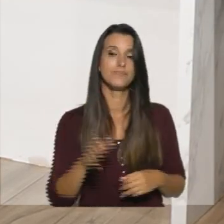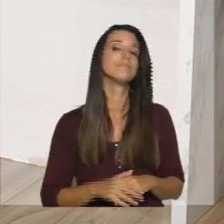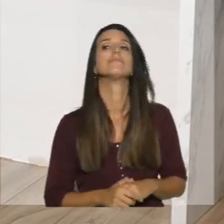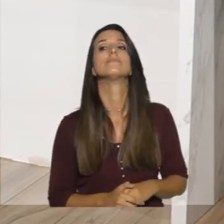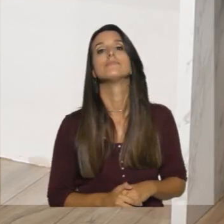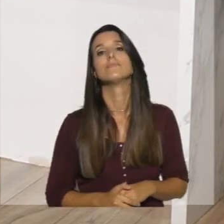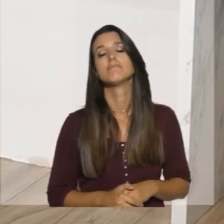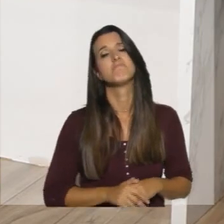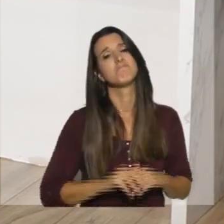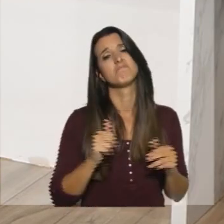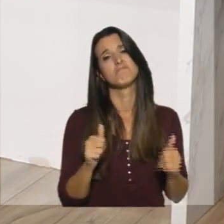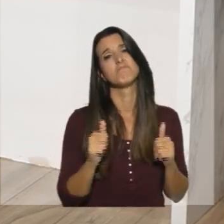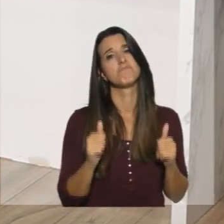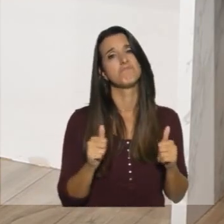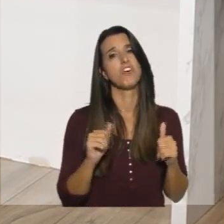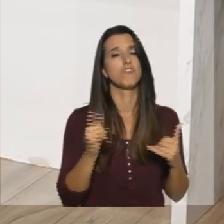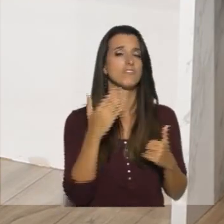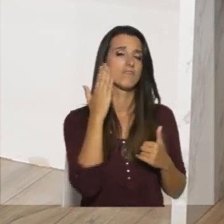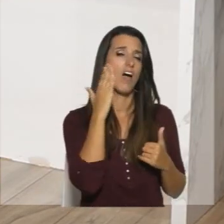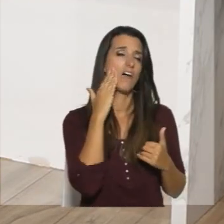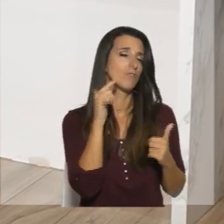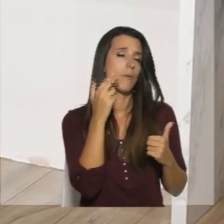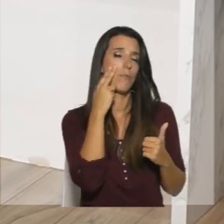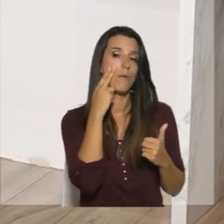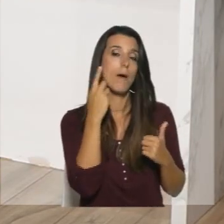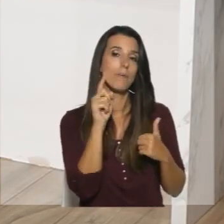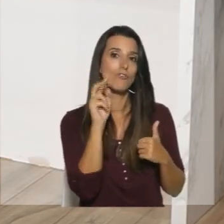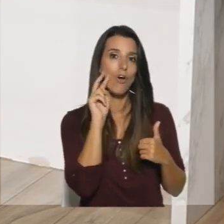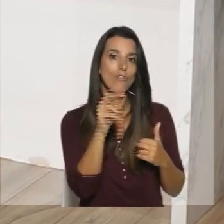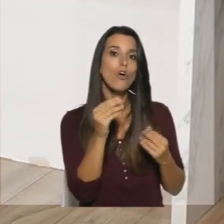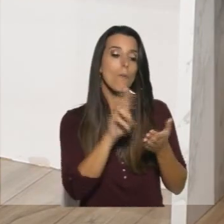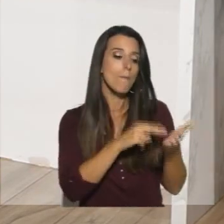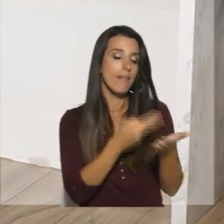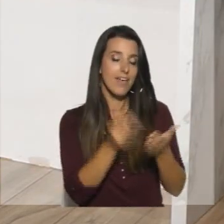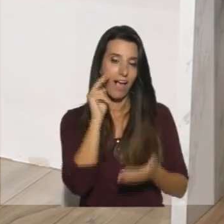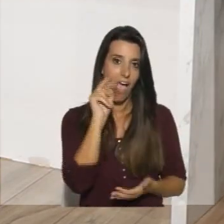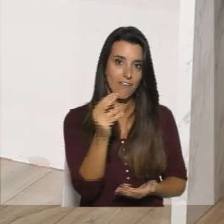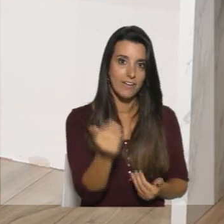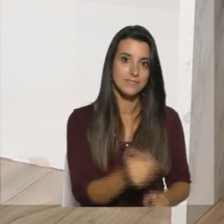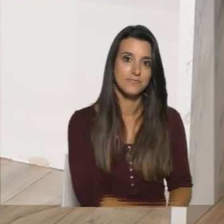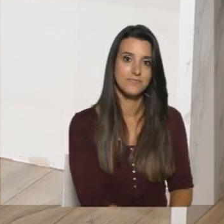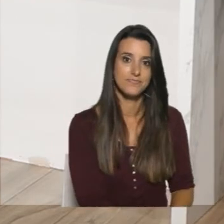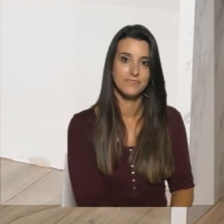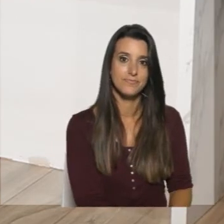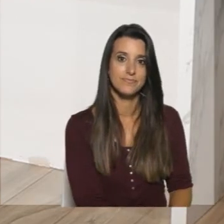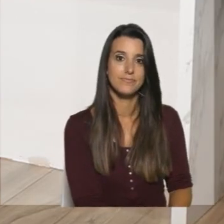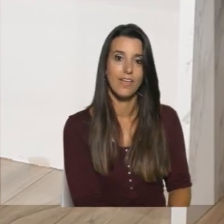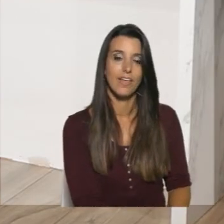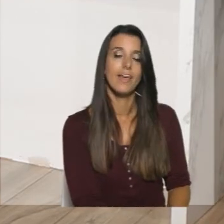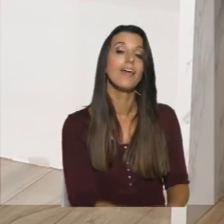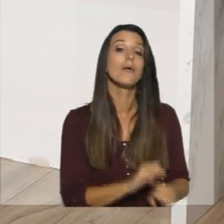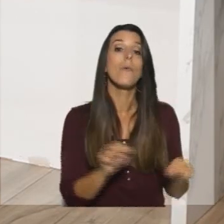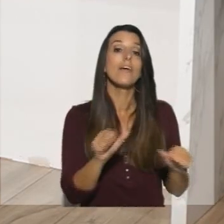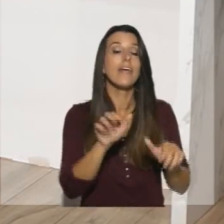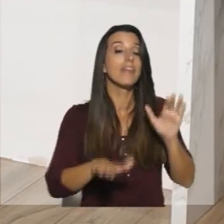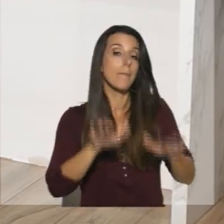ayuda. No, está todo fríamente calculado, no pasó nada. Pero así yo veo cómo lo enmantecás. Muy bien. Perfecto. ¿Qué puedes hacer?